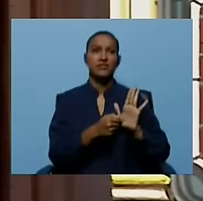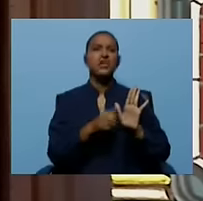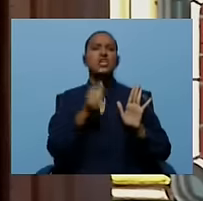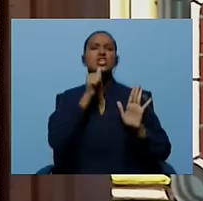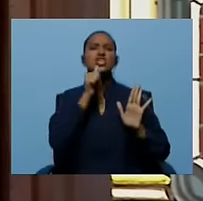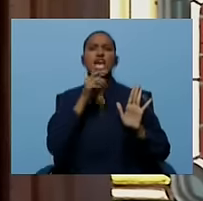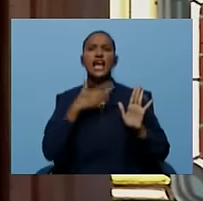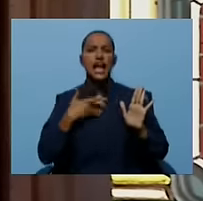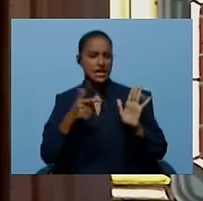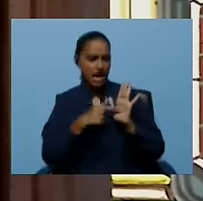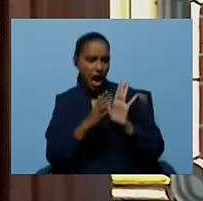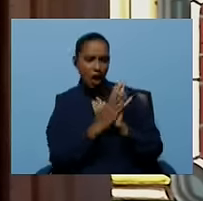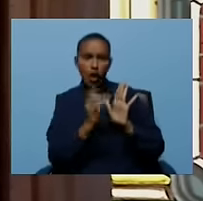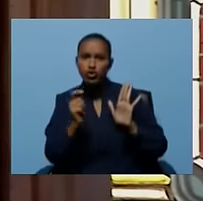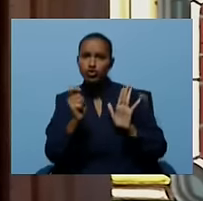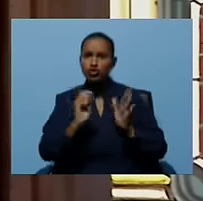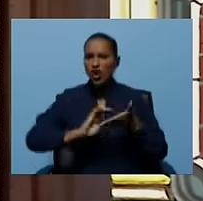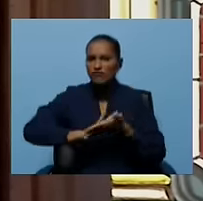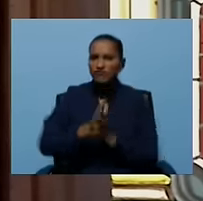niña antes de nacer?